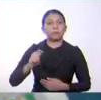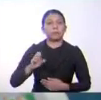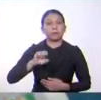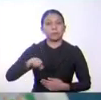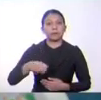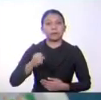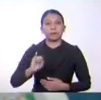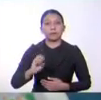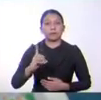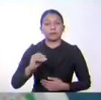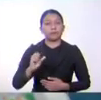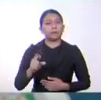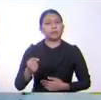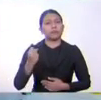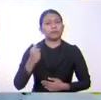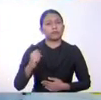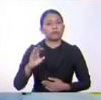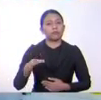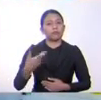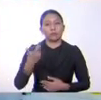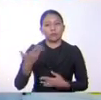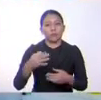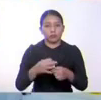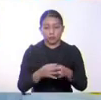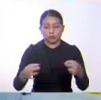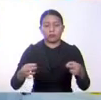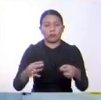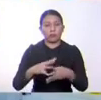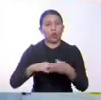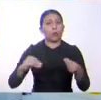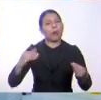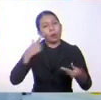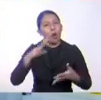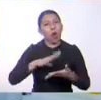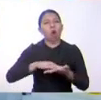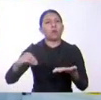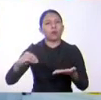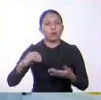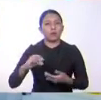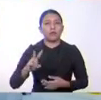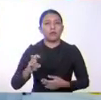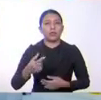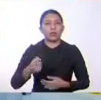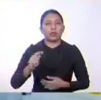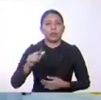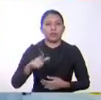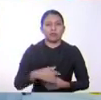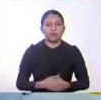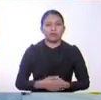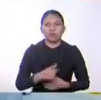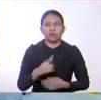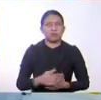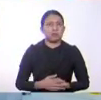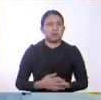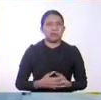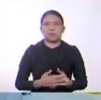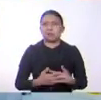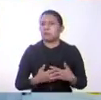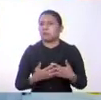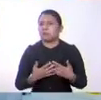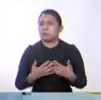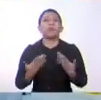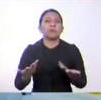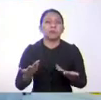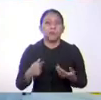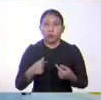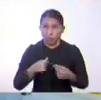es importante para hacer la clonación vegetal. Y ahora te estarás preguntando, pues para hacer una clonación quizás tengo que ser